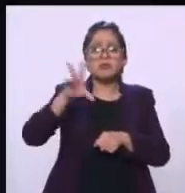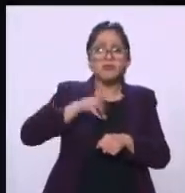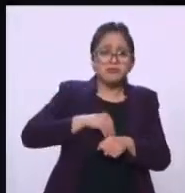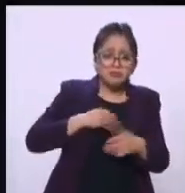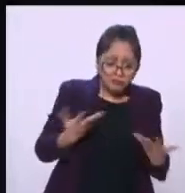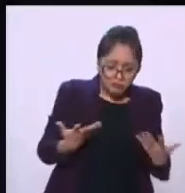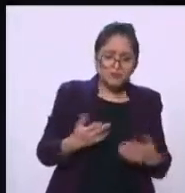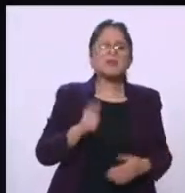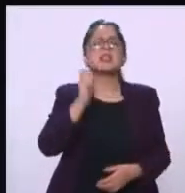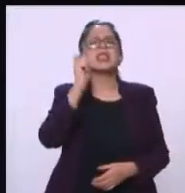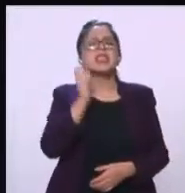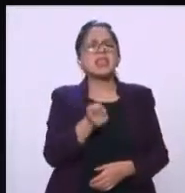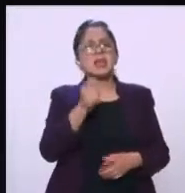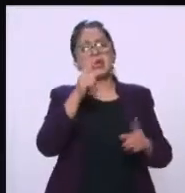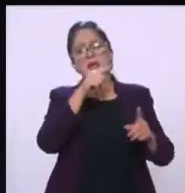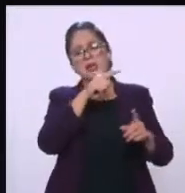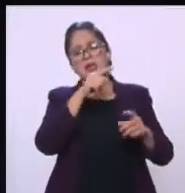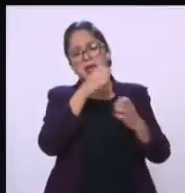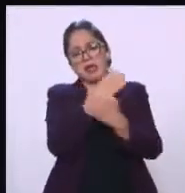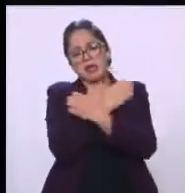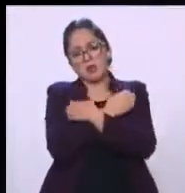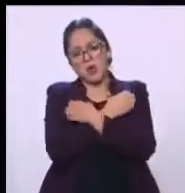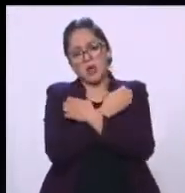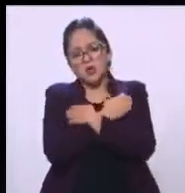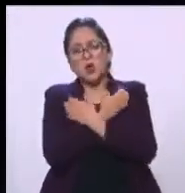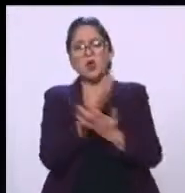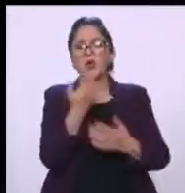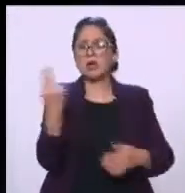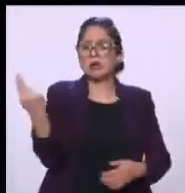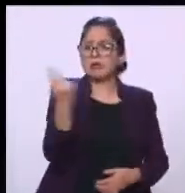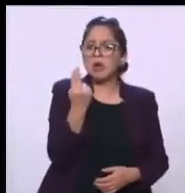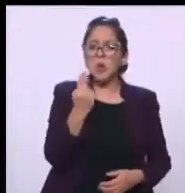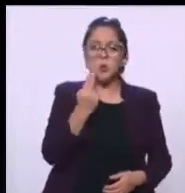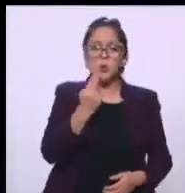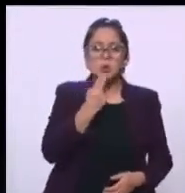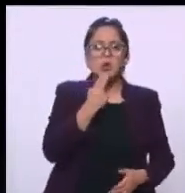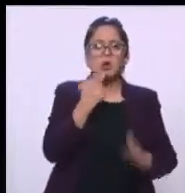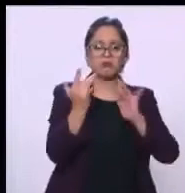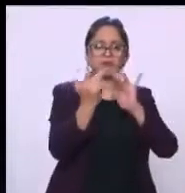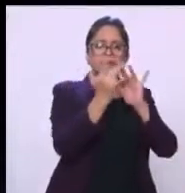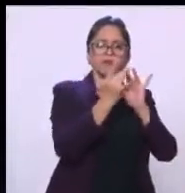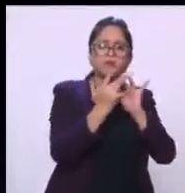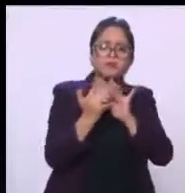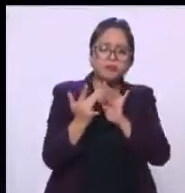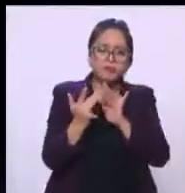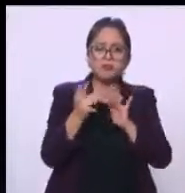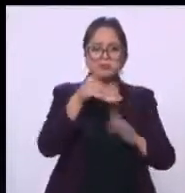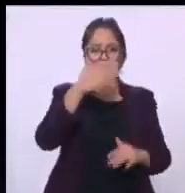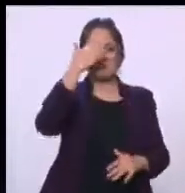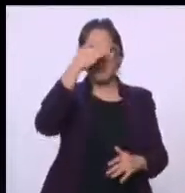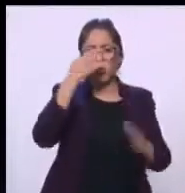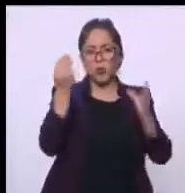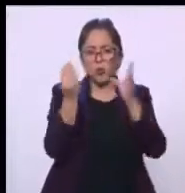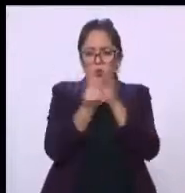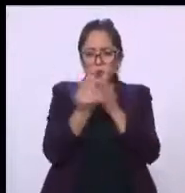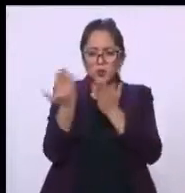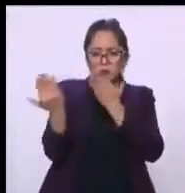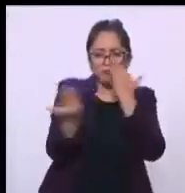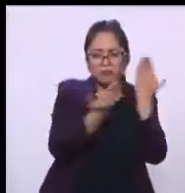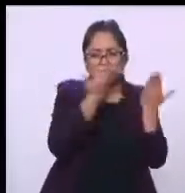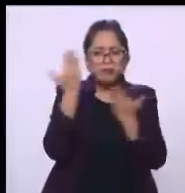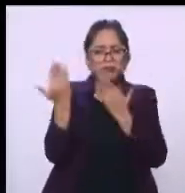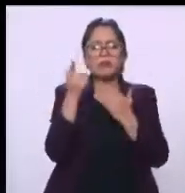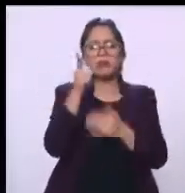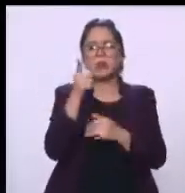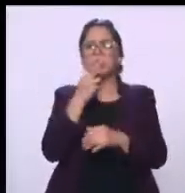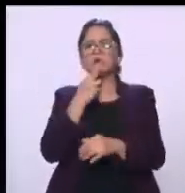por ejemplo, que ahora ha sido la conectividad y se han cursado los estudios a